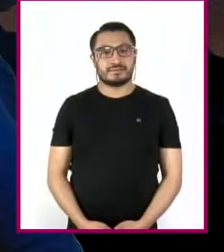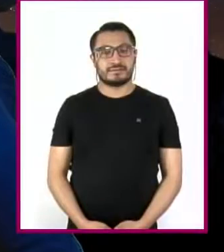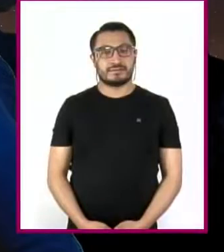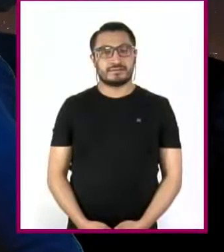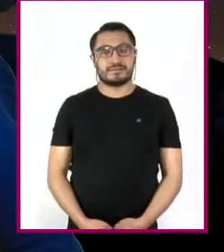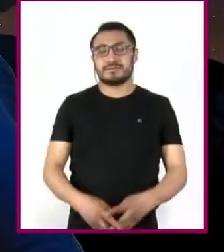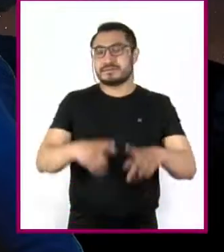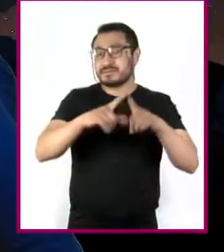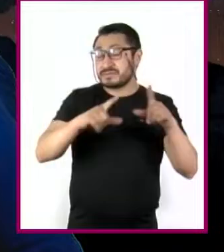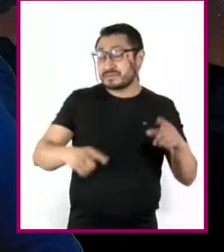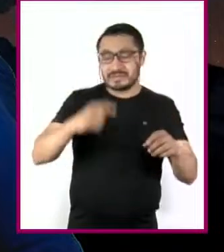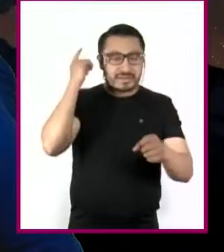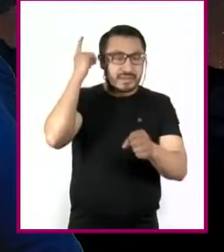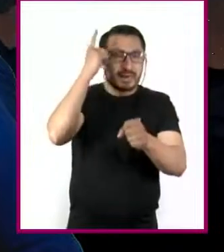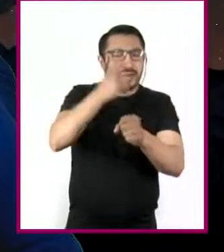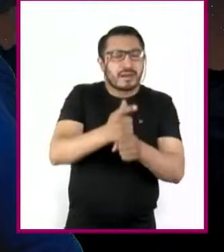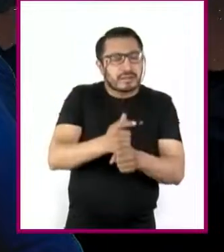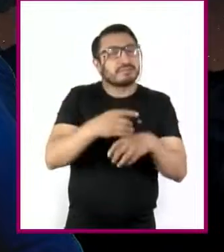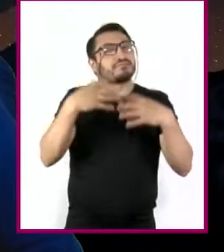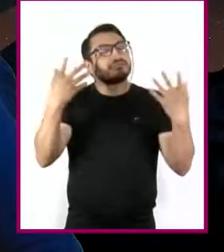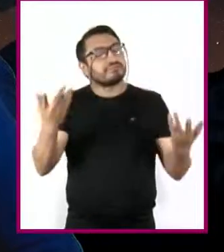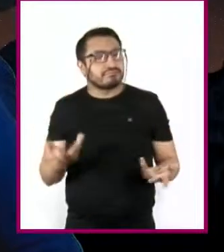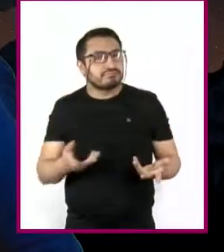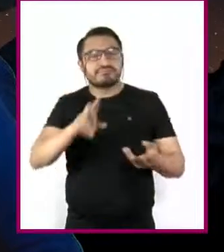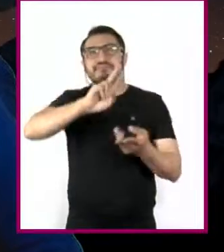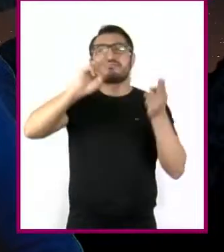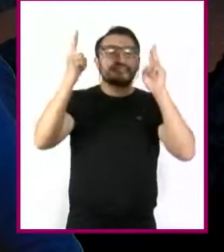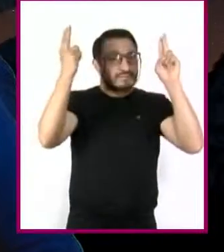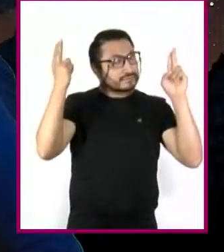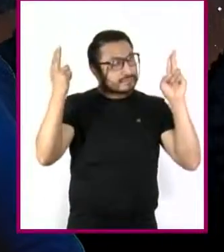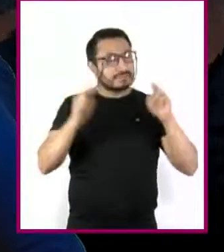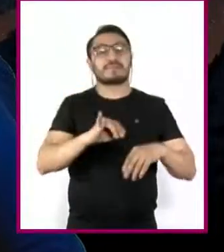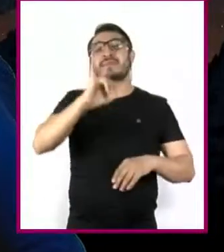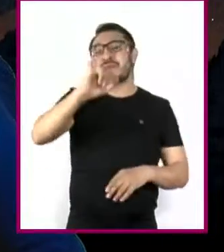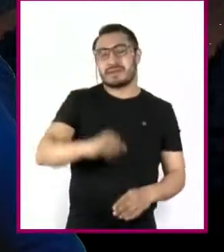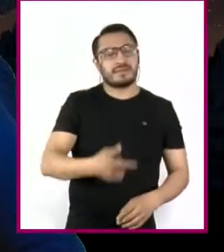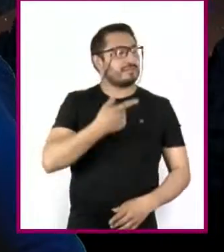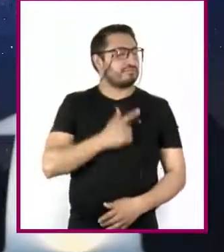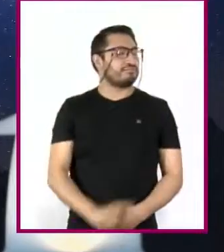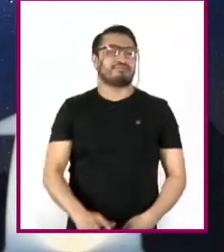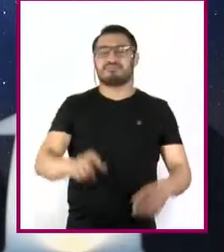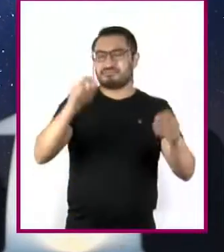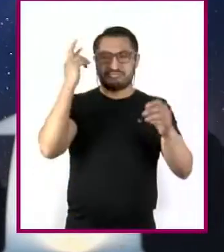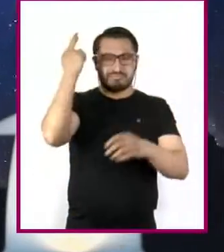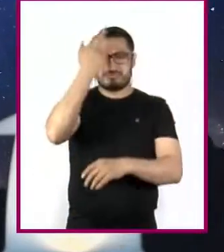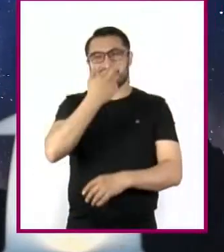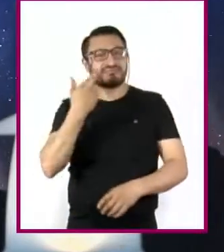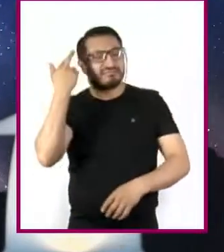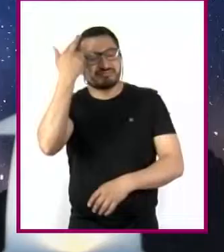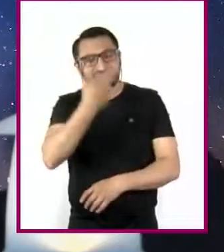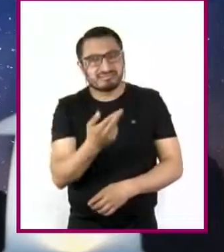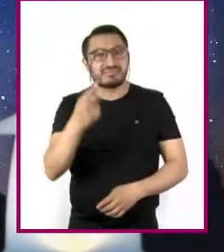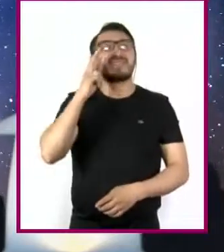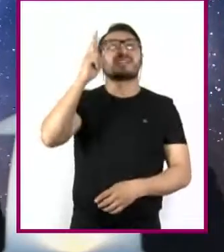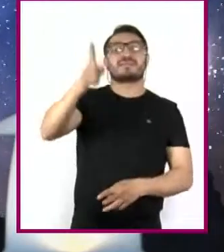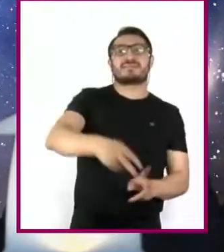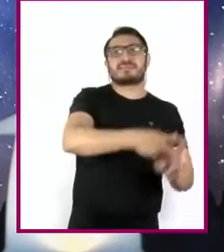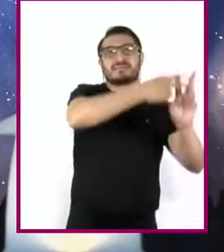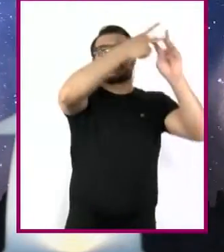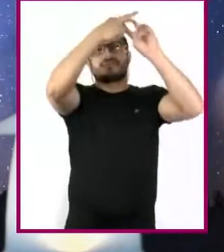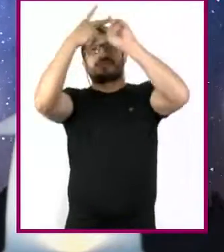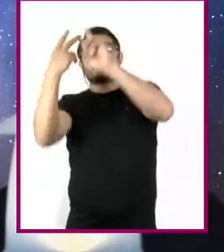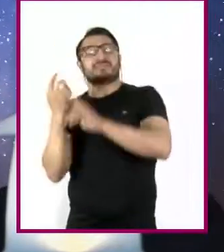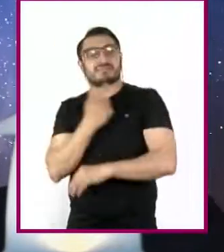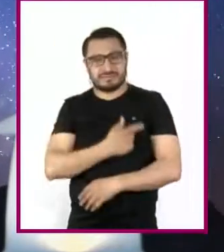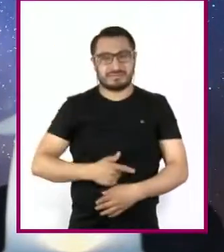como para descubrir los secretos del universo? Sí, aunque no soy fan de quedarme despierto hasta tarde. La verdad es que ver la lluvia de estrellas sí me